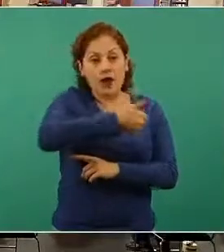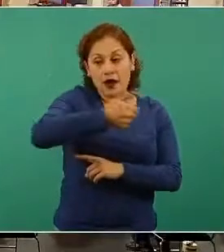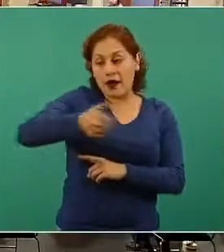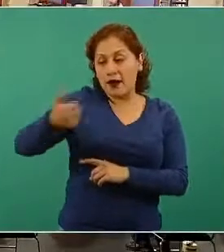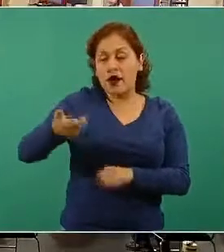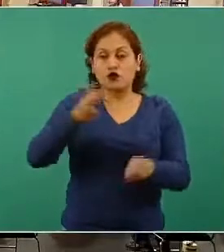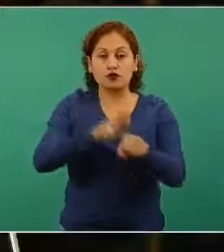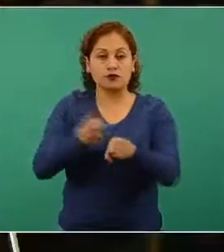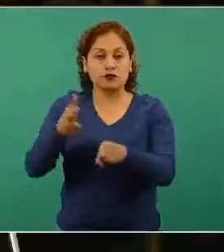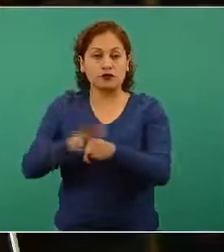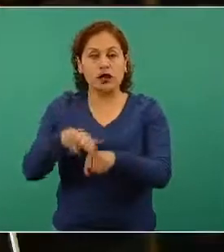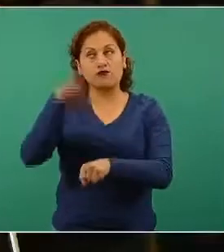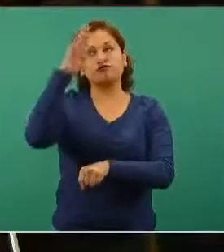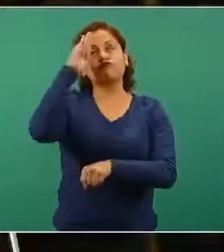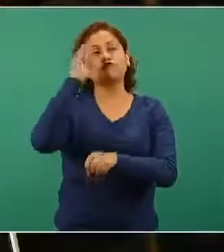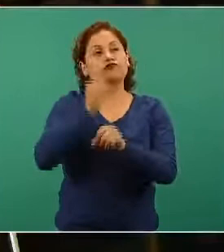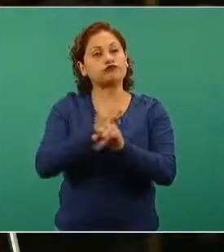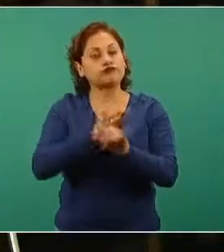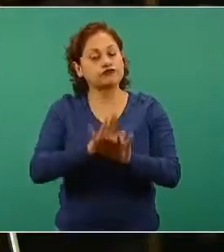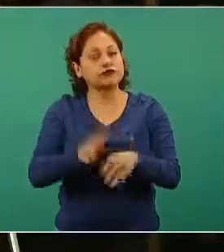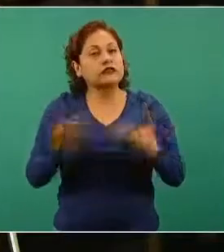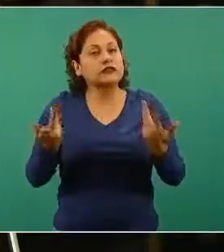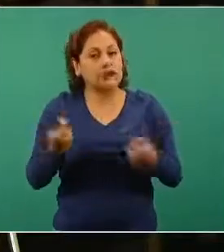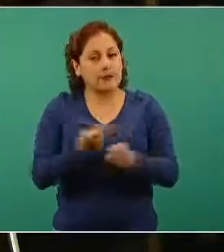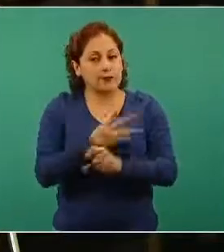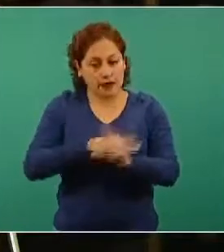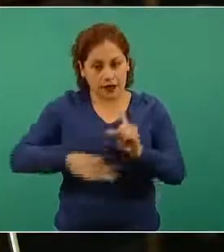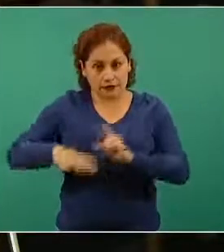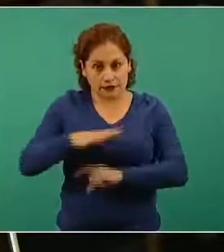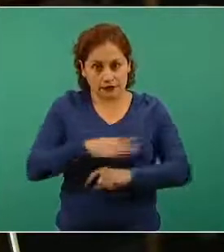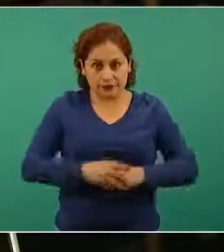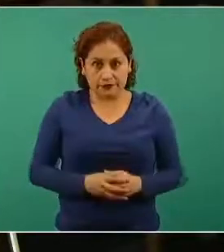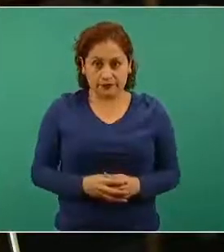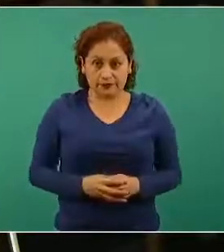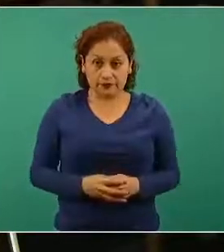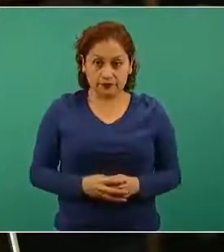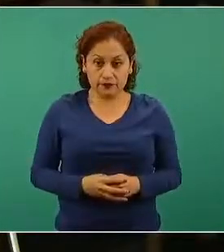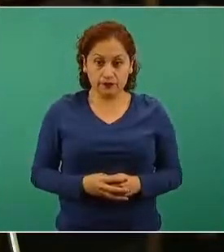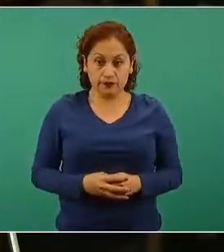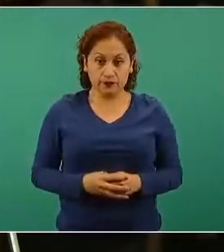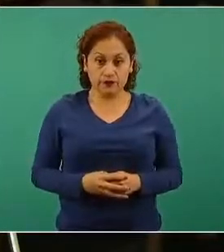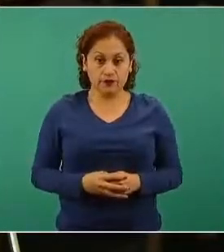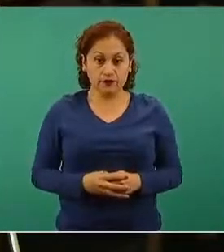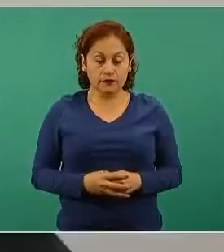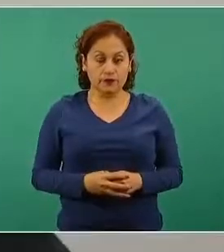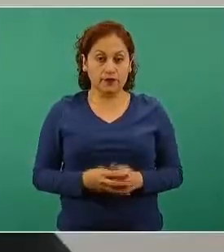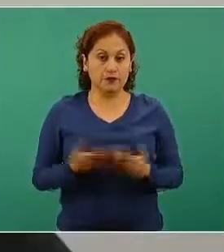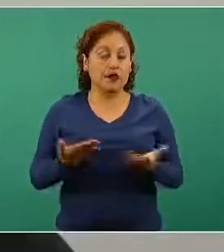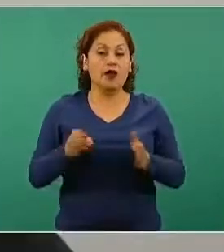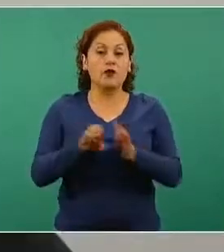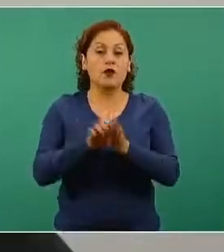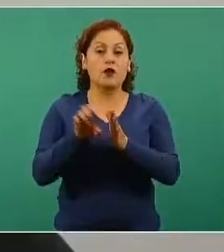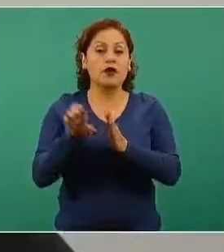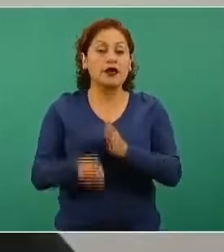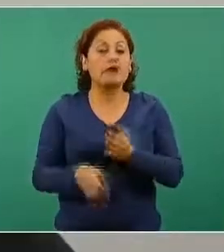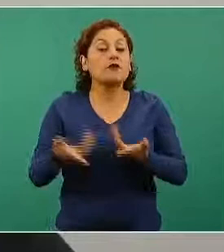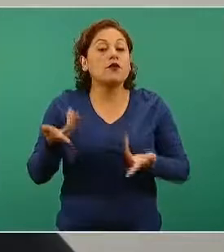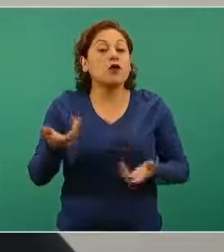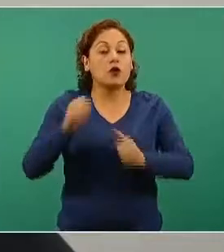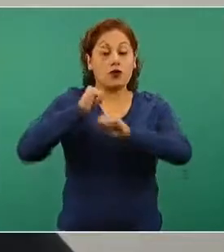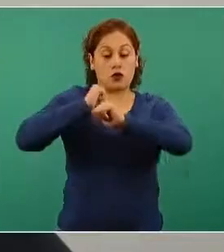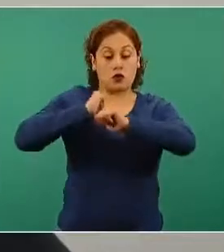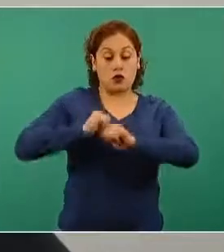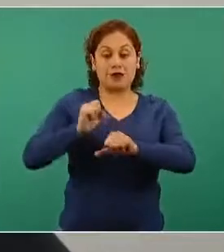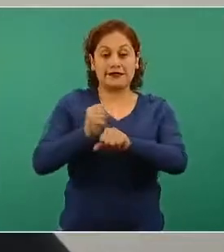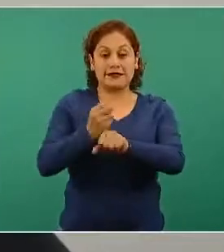unidades y cada una de las unidades obviamente que está a cargo tanto de las secretarías de salud estatales, de la